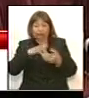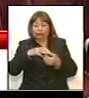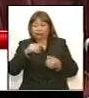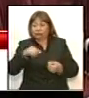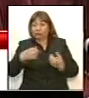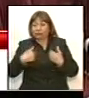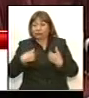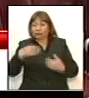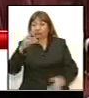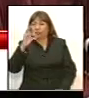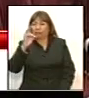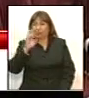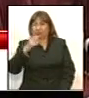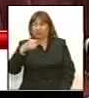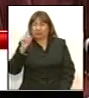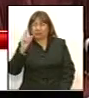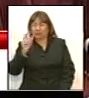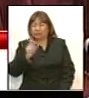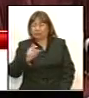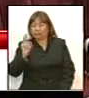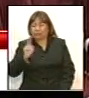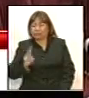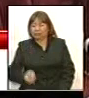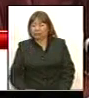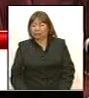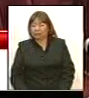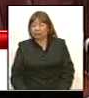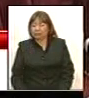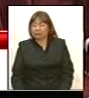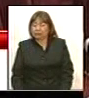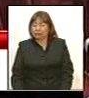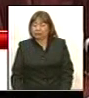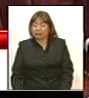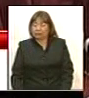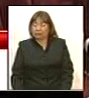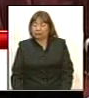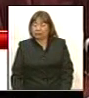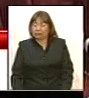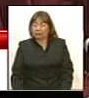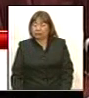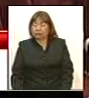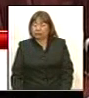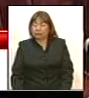cerca de 700.000 y picos los inmigrantes